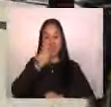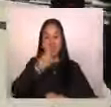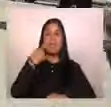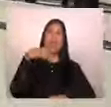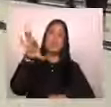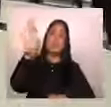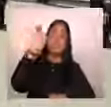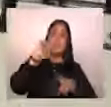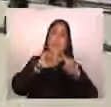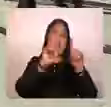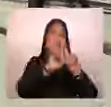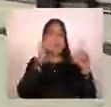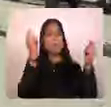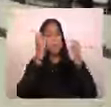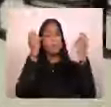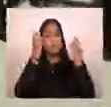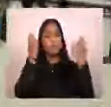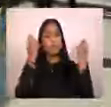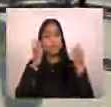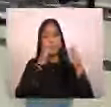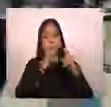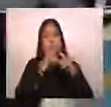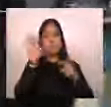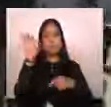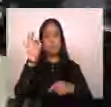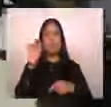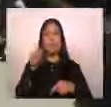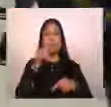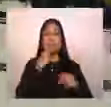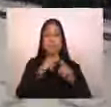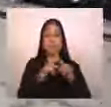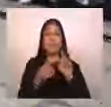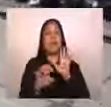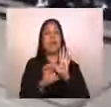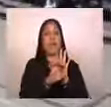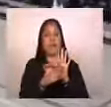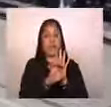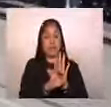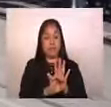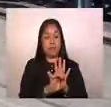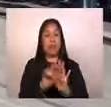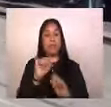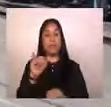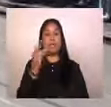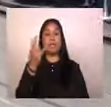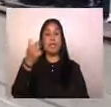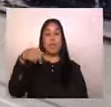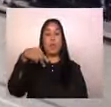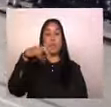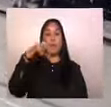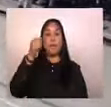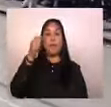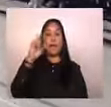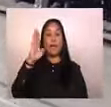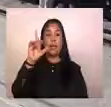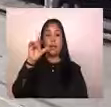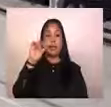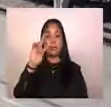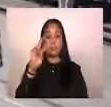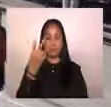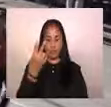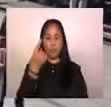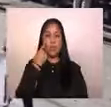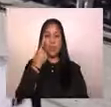a distintos festivales. Se basan en el ejemplo de San Juan Pablo II. Como